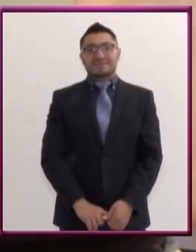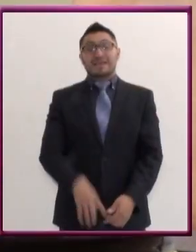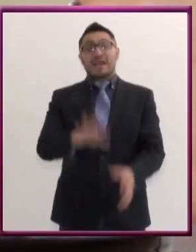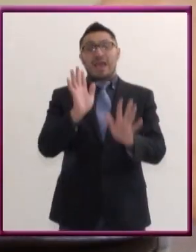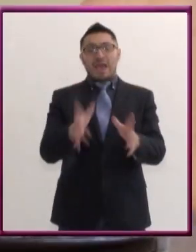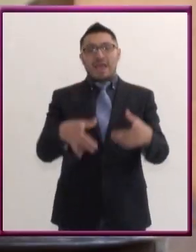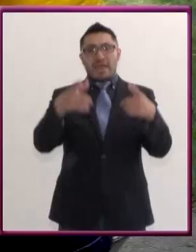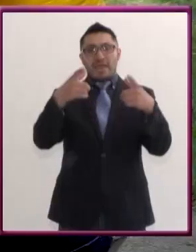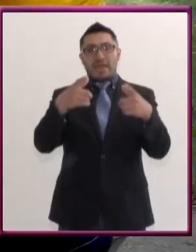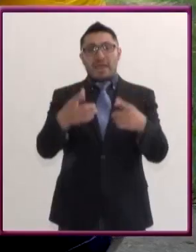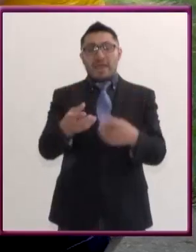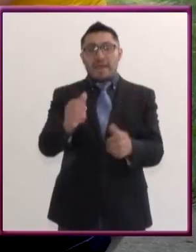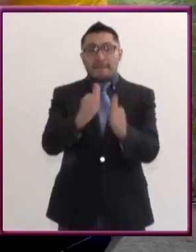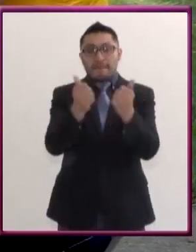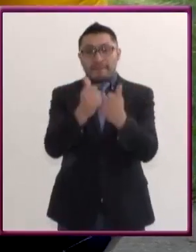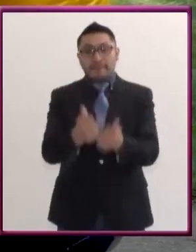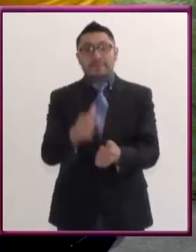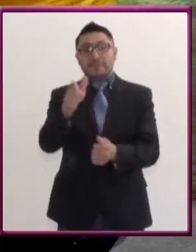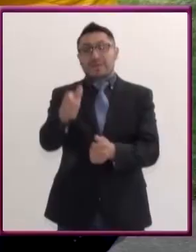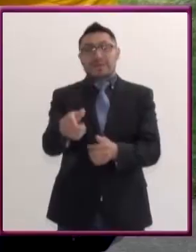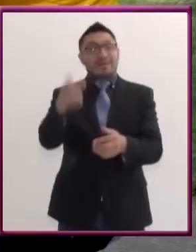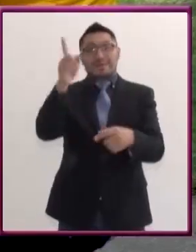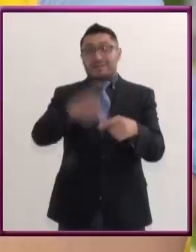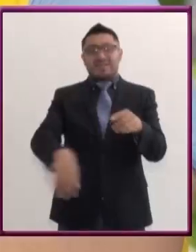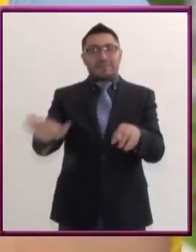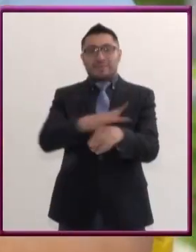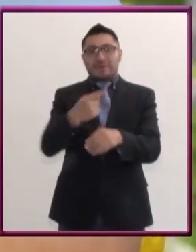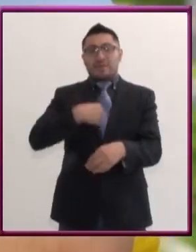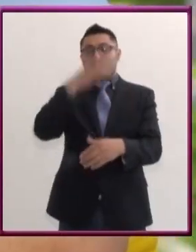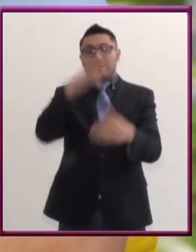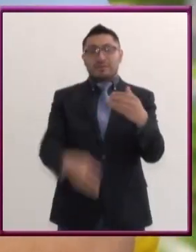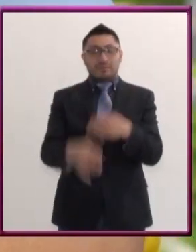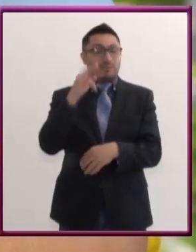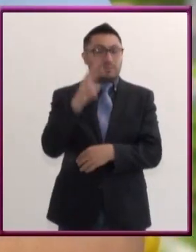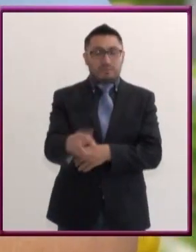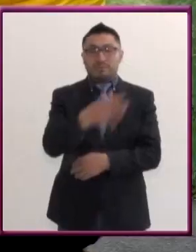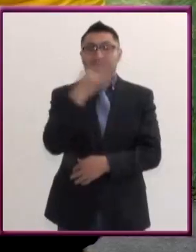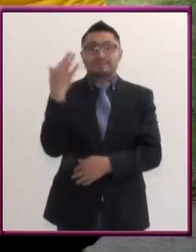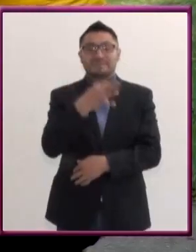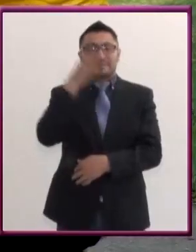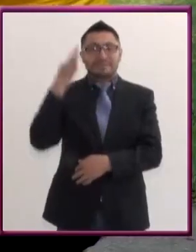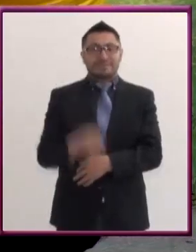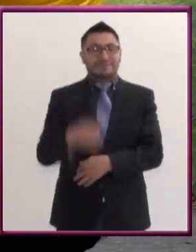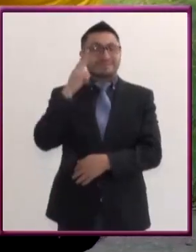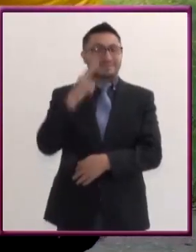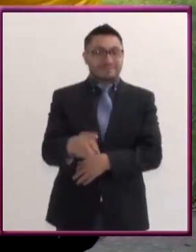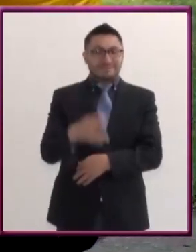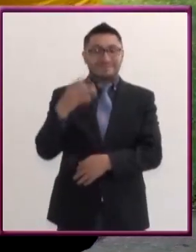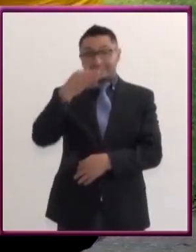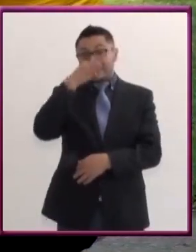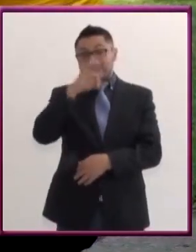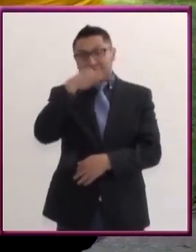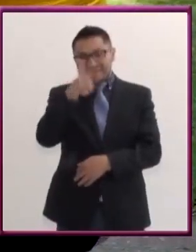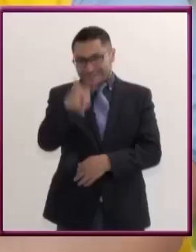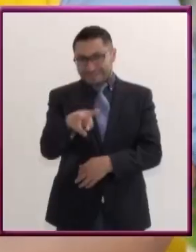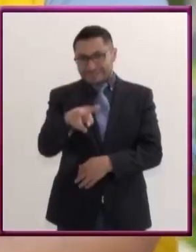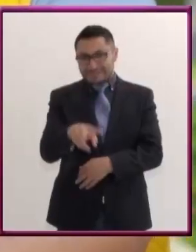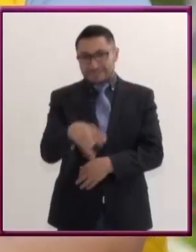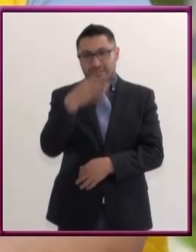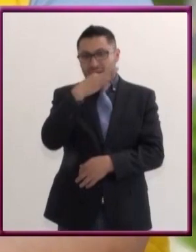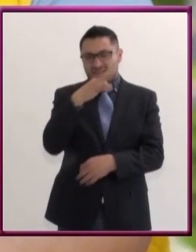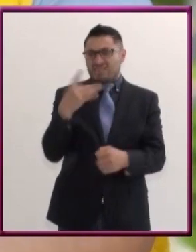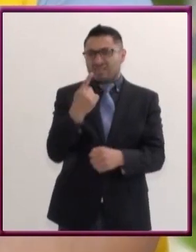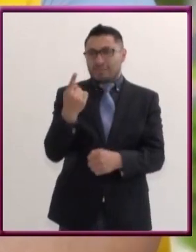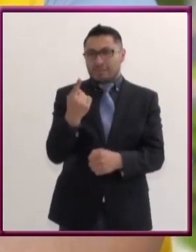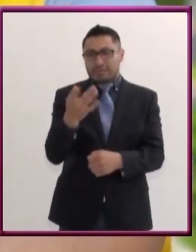¡Ay, amo el pie! Deténganme o me lo acabo todo. Es que sí se ve delicioso, ¿eh? Sí, es como para su celebración, ¿no?